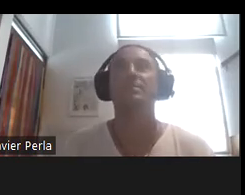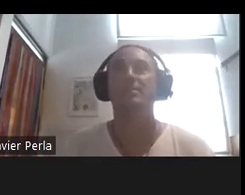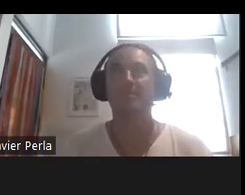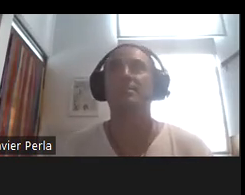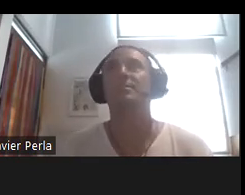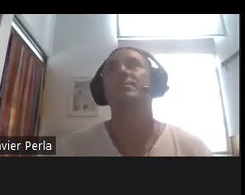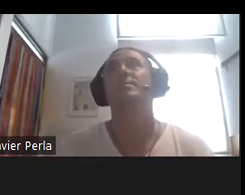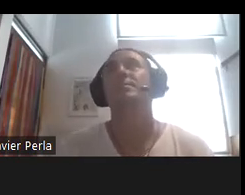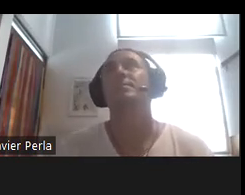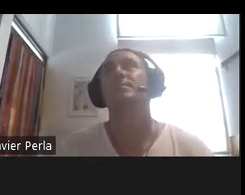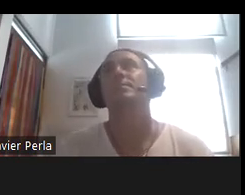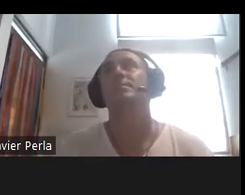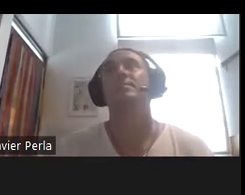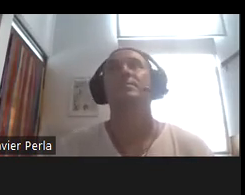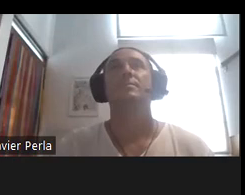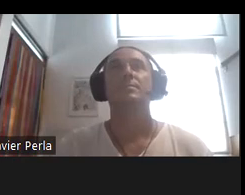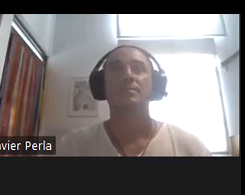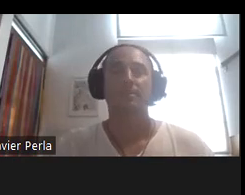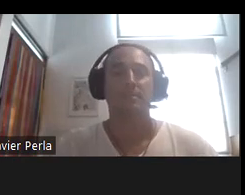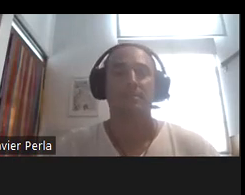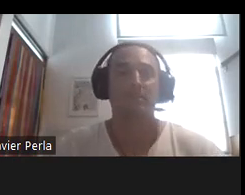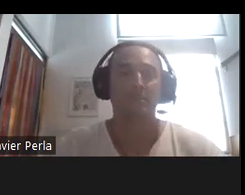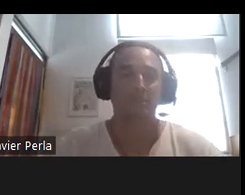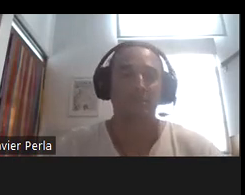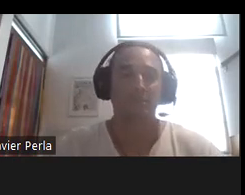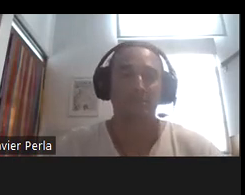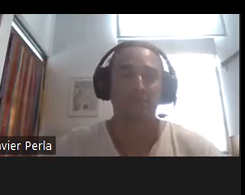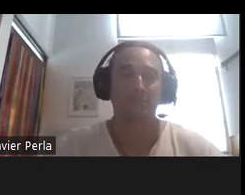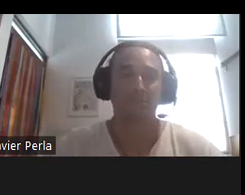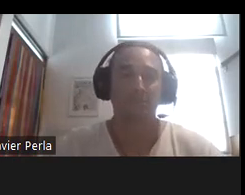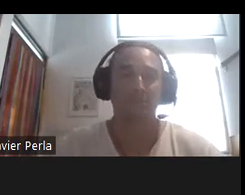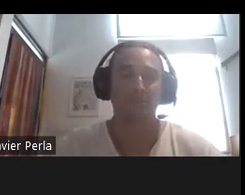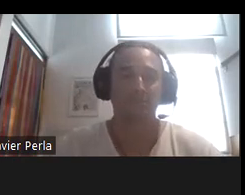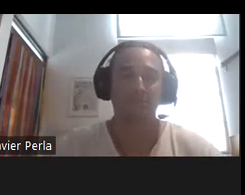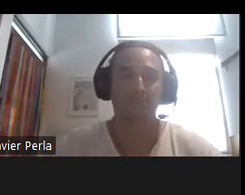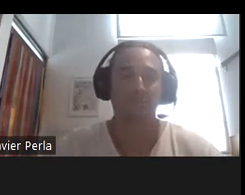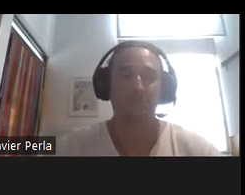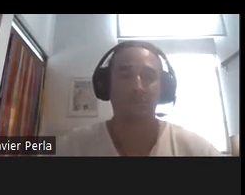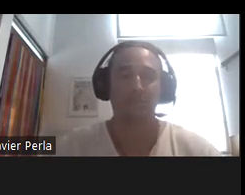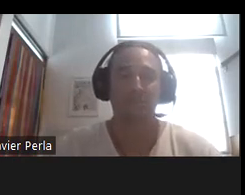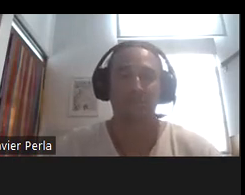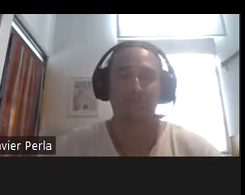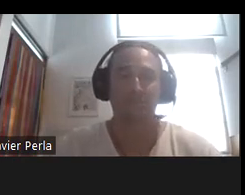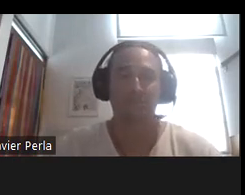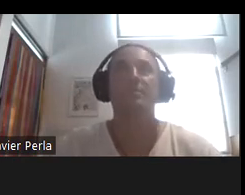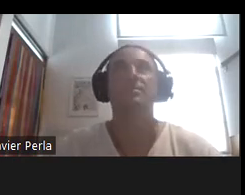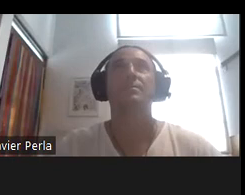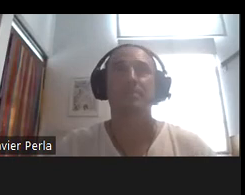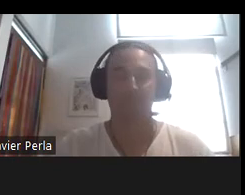que considerar. Ahora seguimos con las palabras del señor Andrés Arzosa, asesor externo de Ceres en